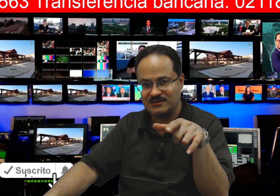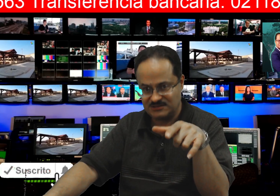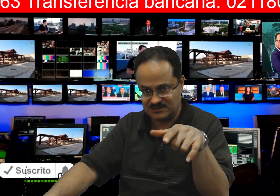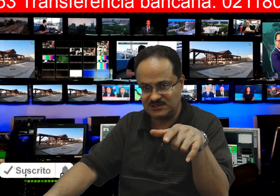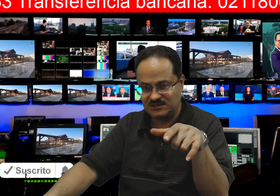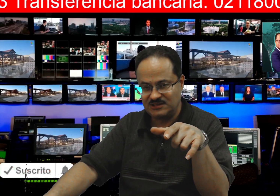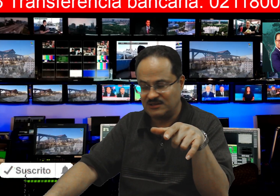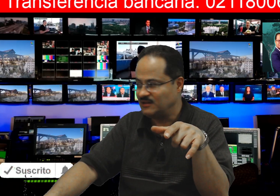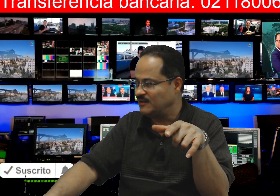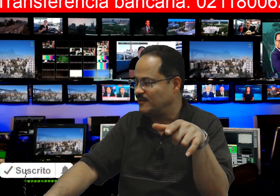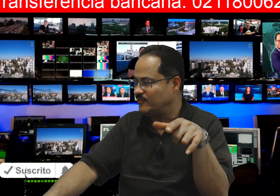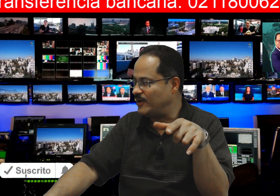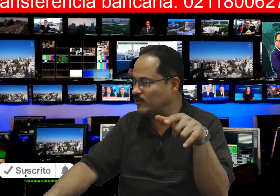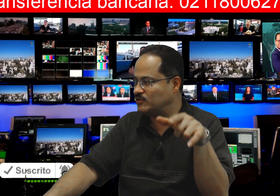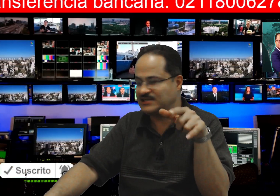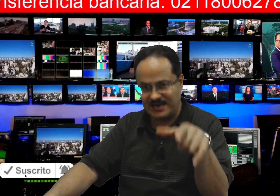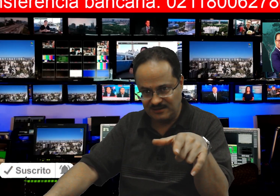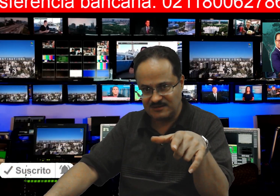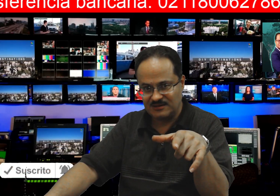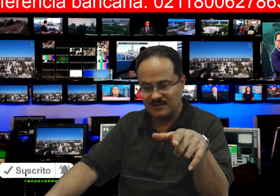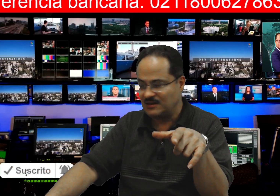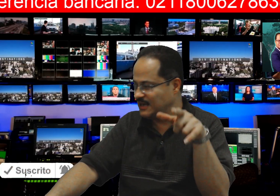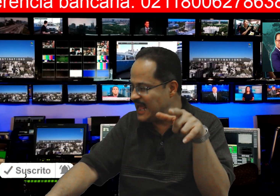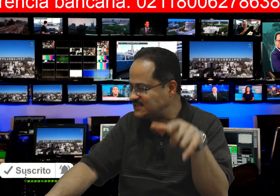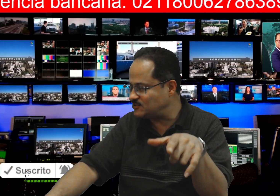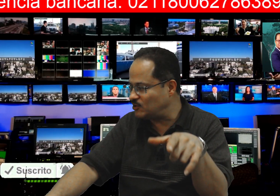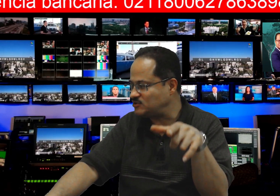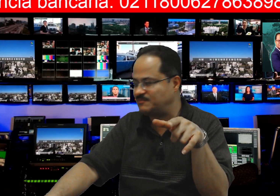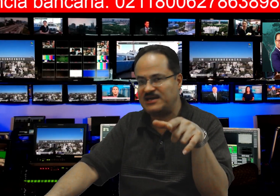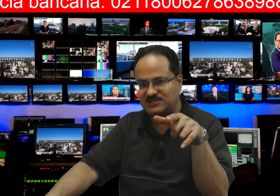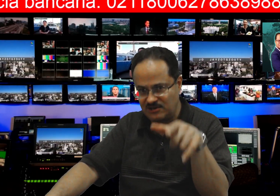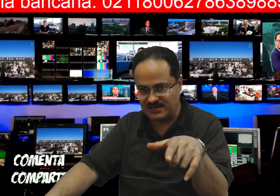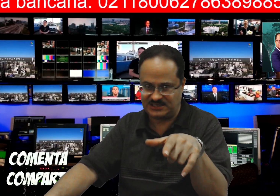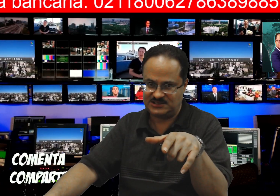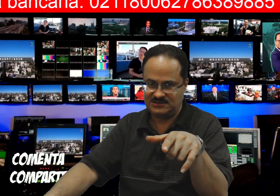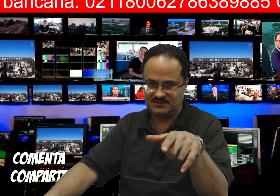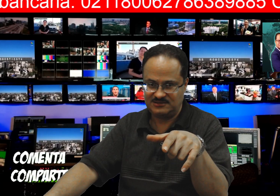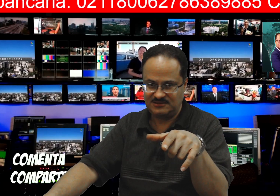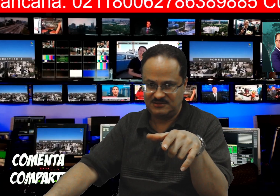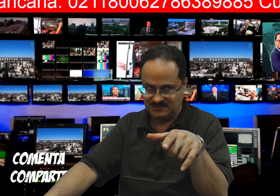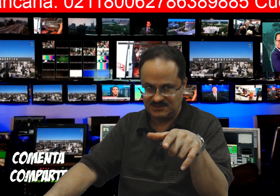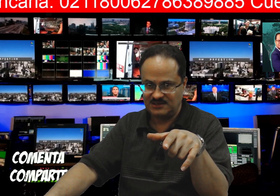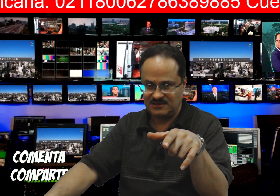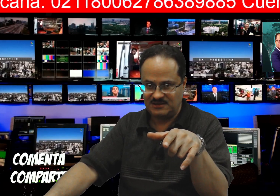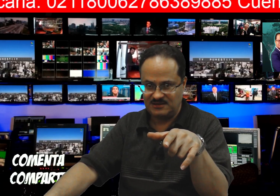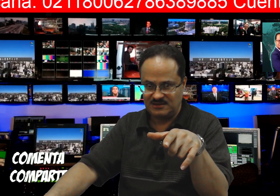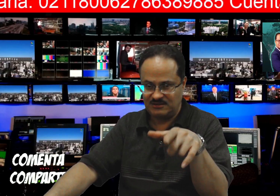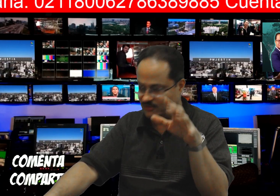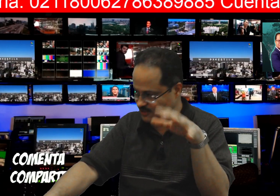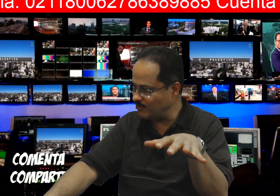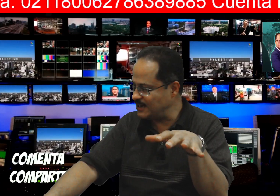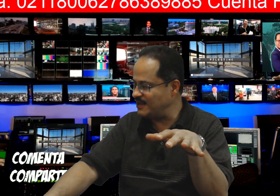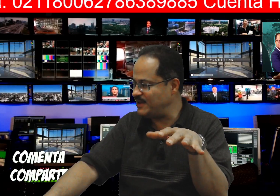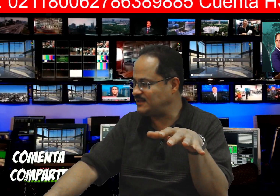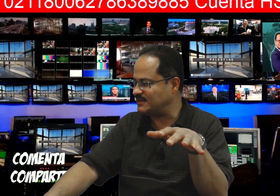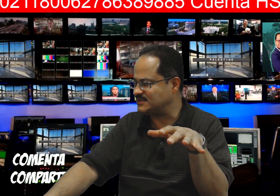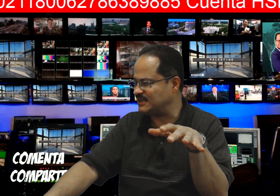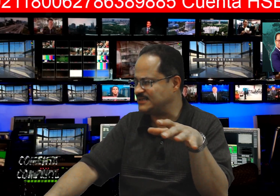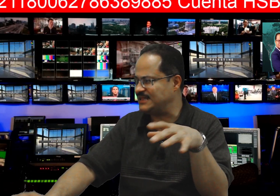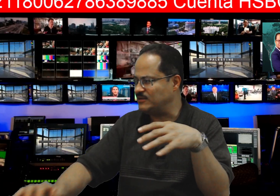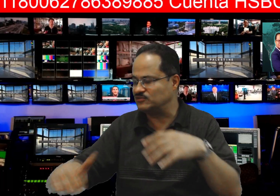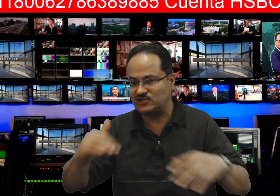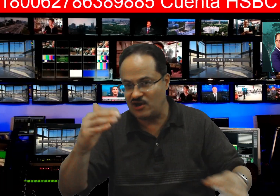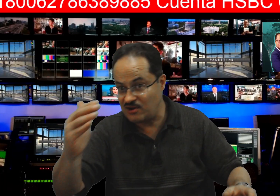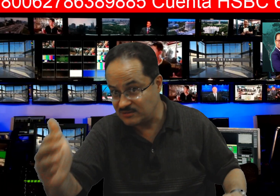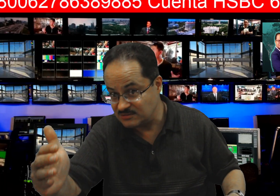Mola dio a conocer las dos versiones lo dijo claramente